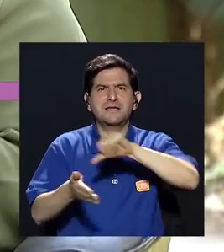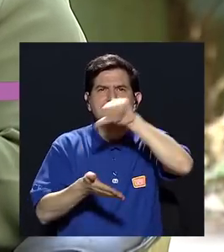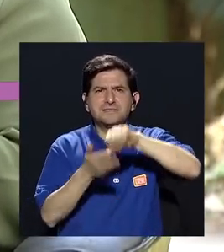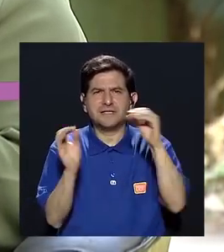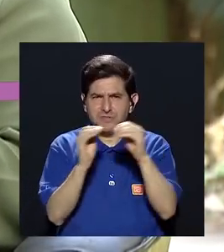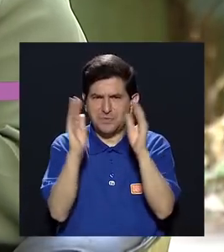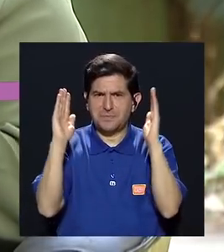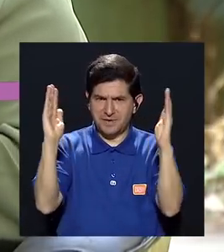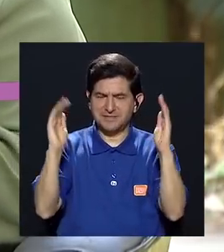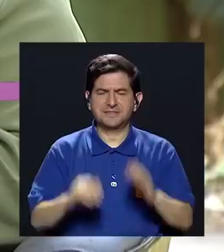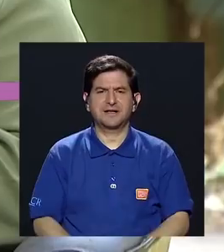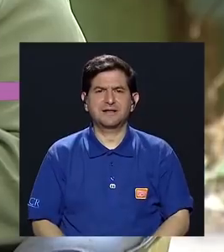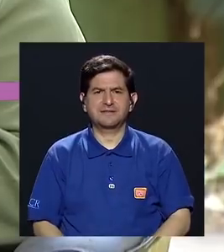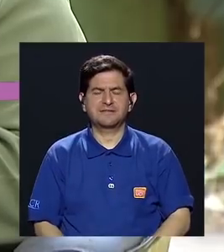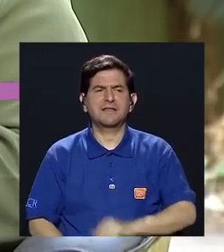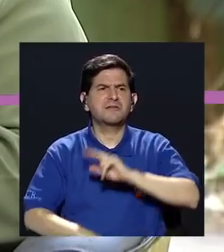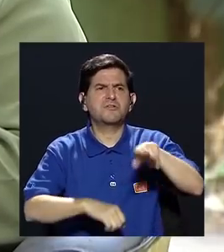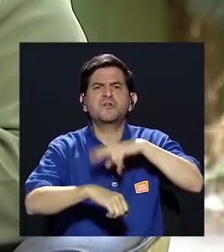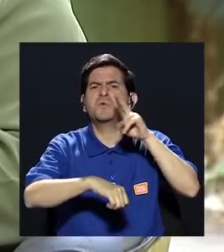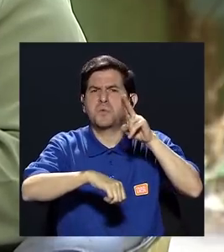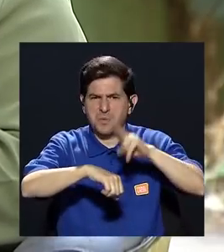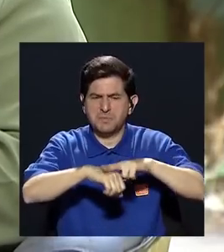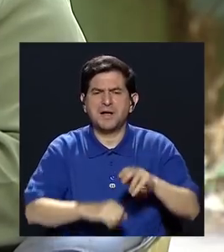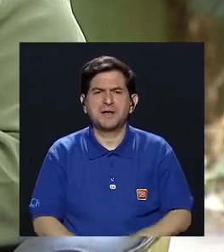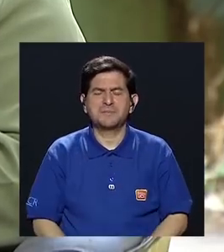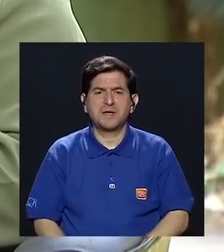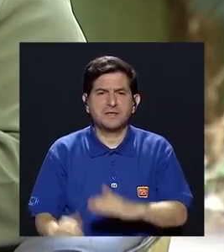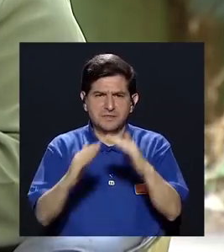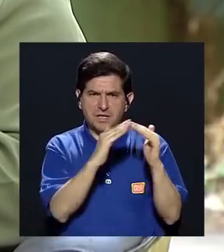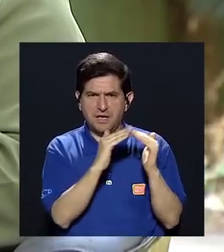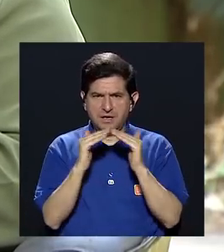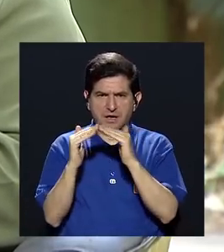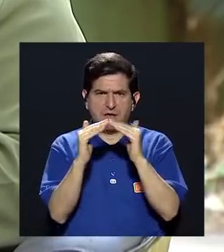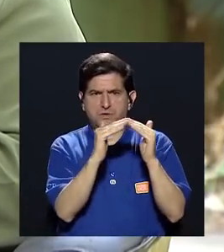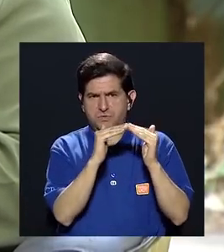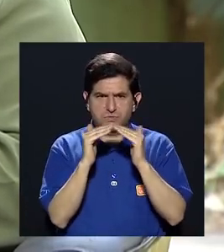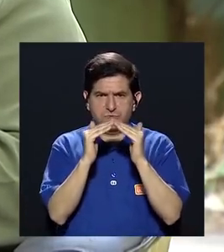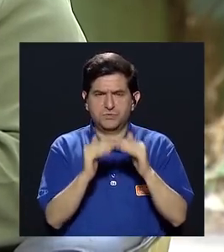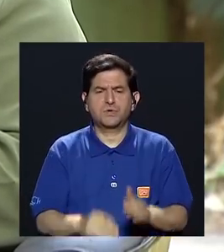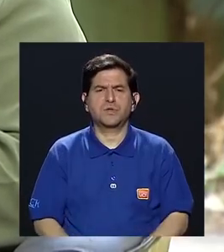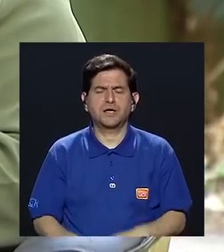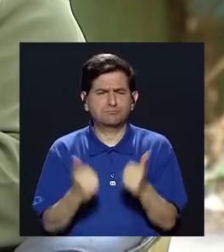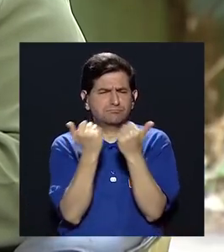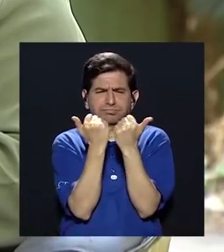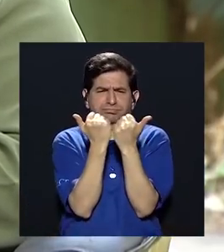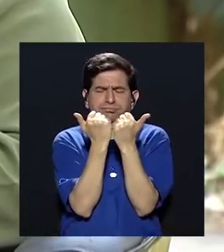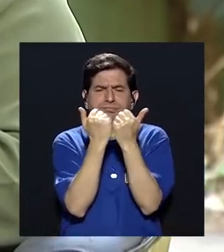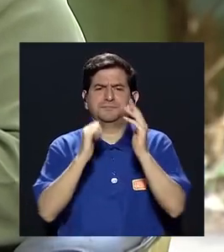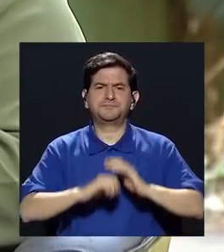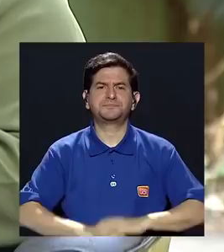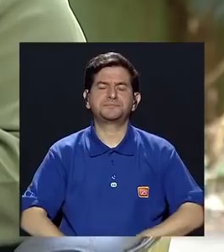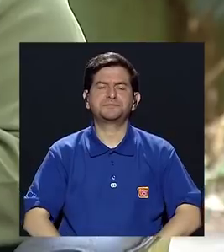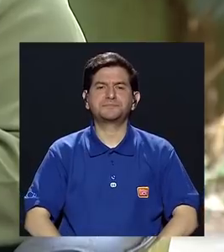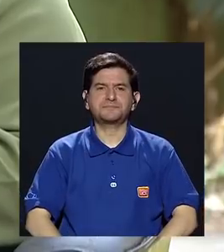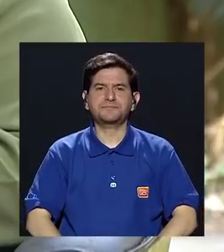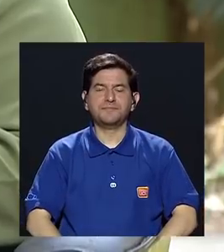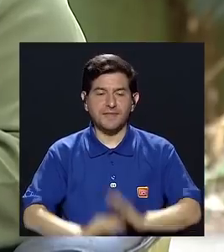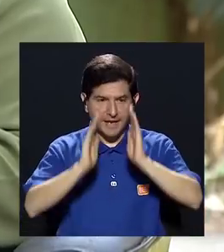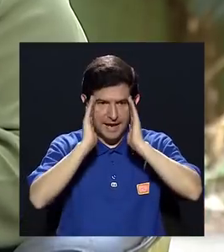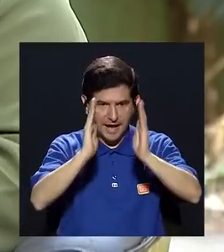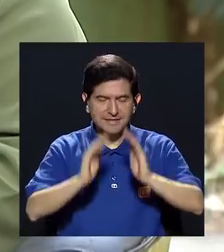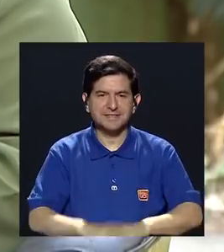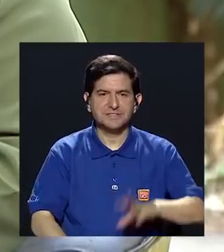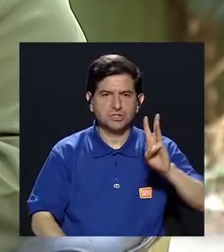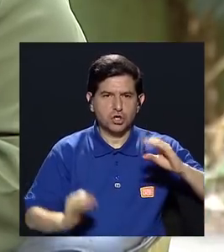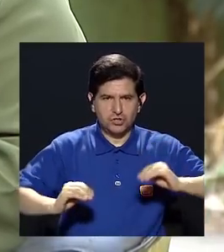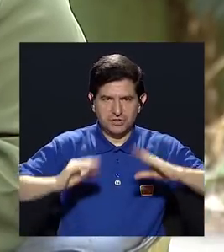más grandes, están ubicados por lo general en centros urbanos muy poblados y